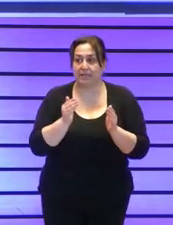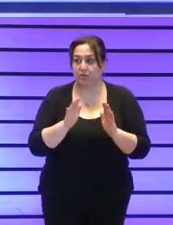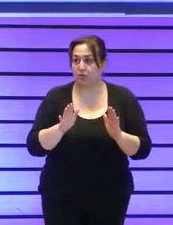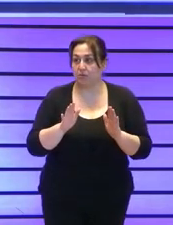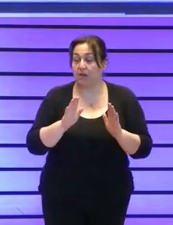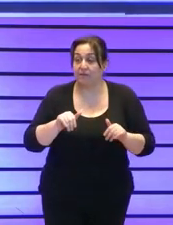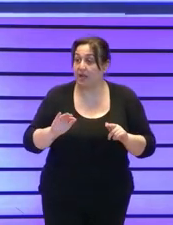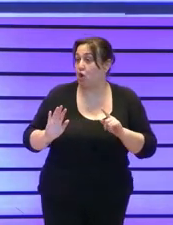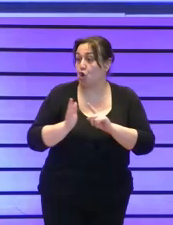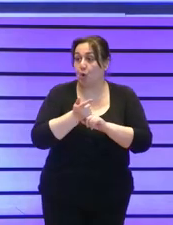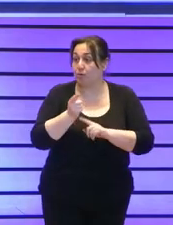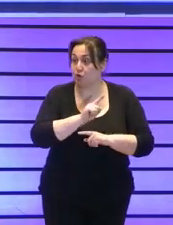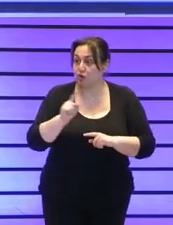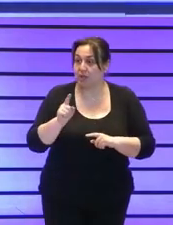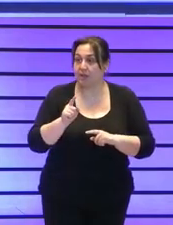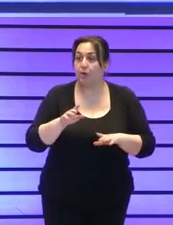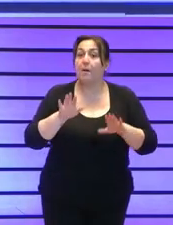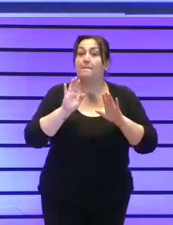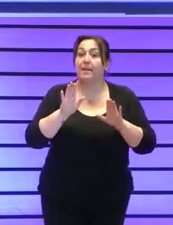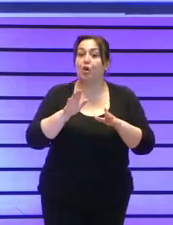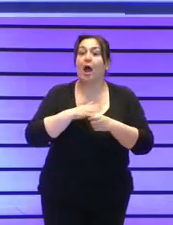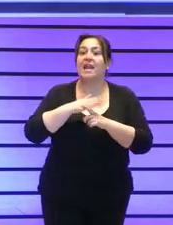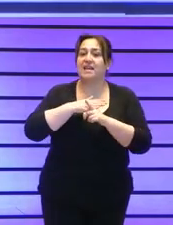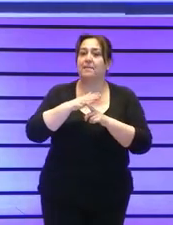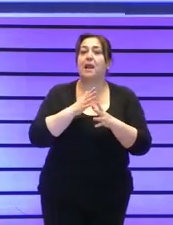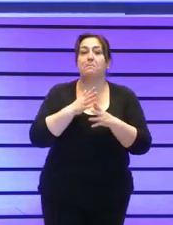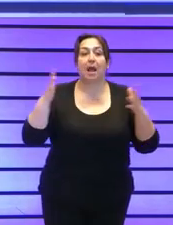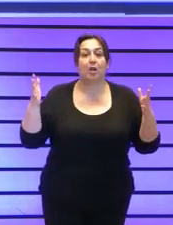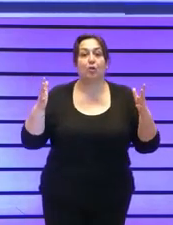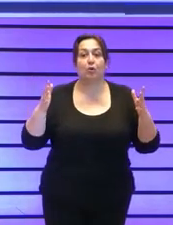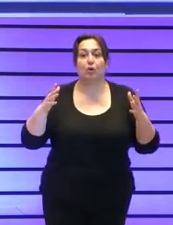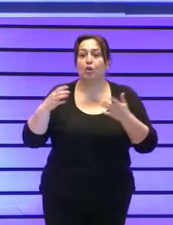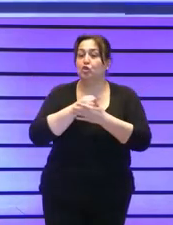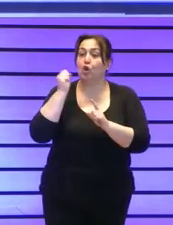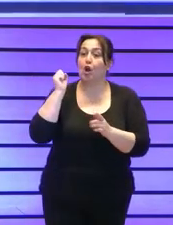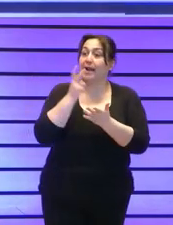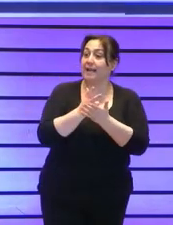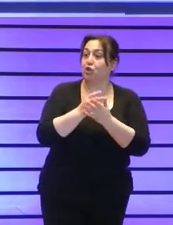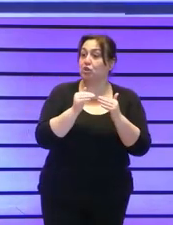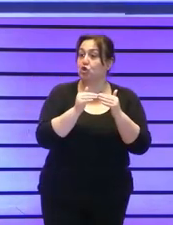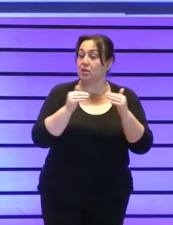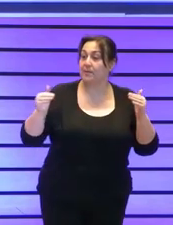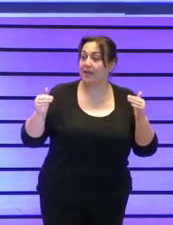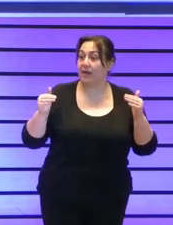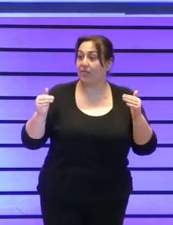no lo hemos conseguido, pero a nivel macro, por ejemplo, todos los retos de sostenibilidad